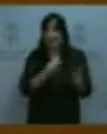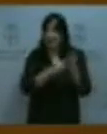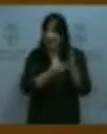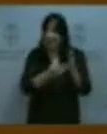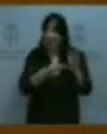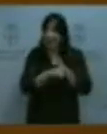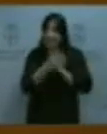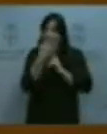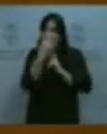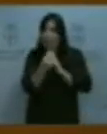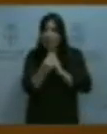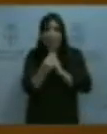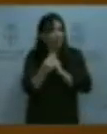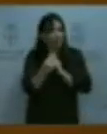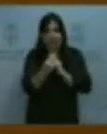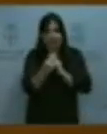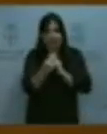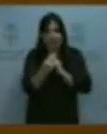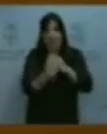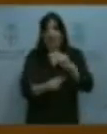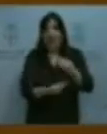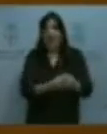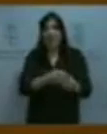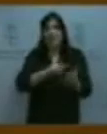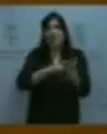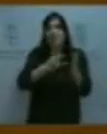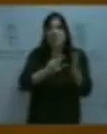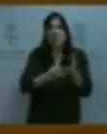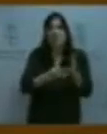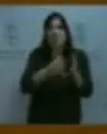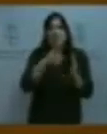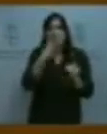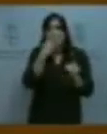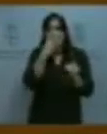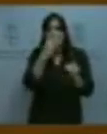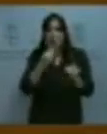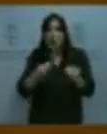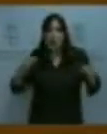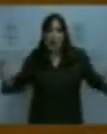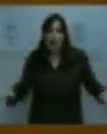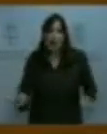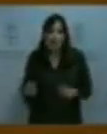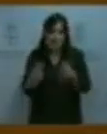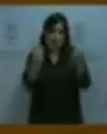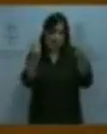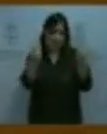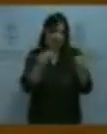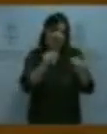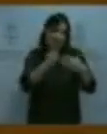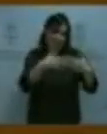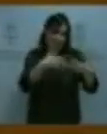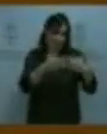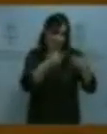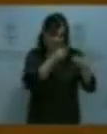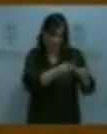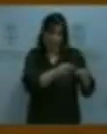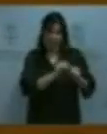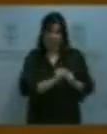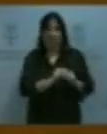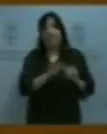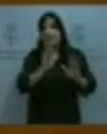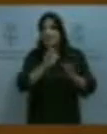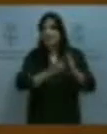un plan de recuperación del lobo. Eso es lo que han hecho ustedes. Pero, en concreto, usted lleva casi un año.